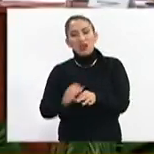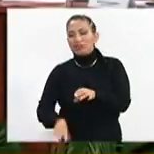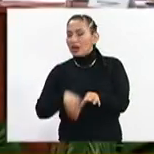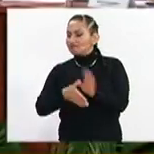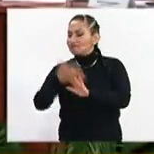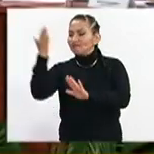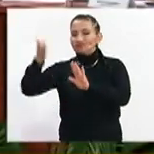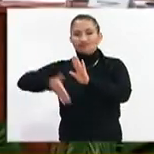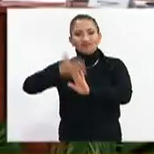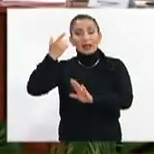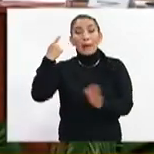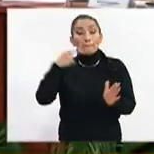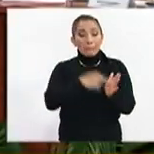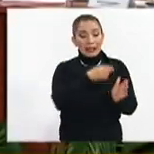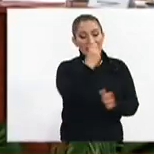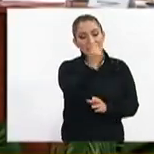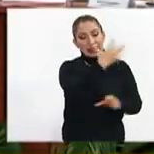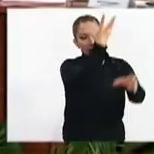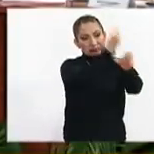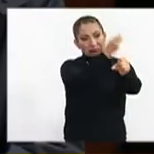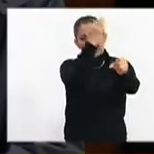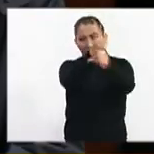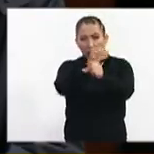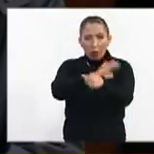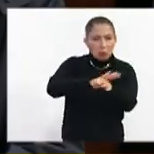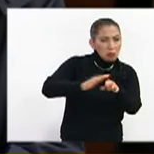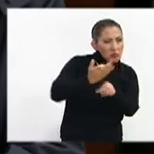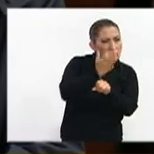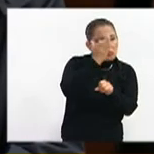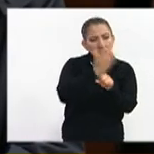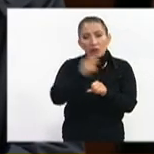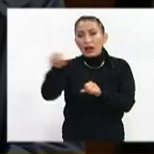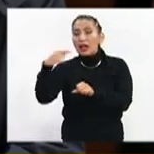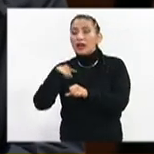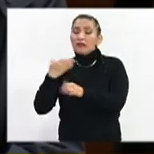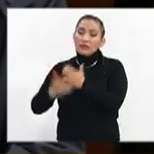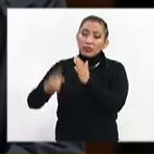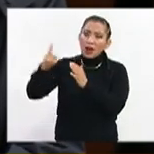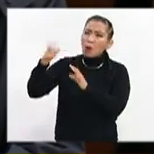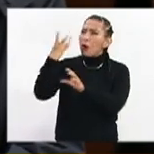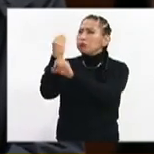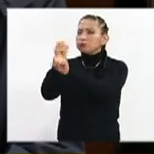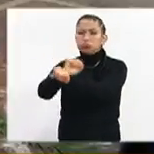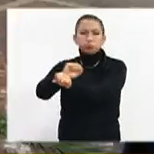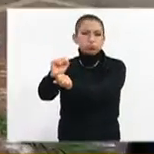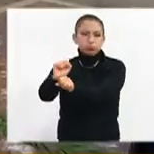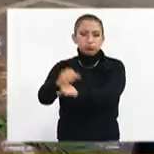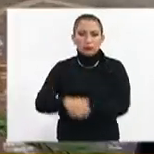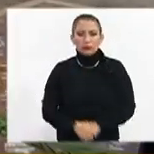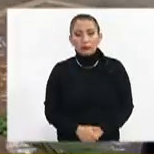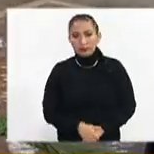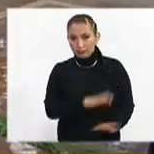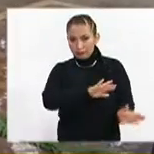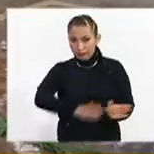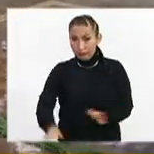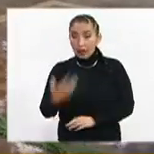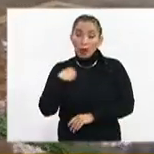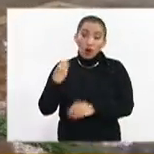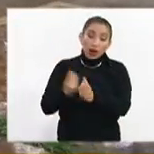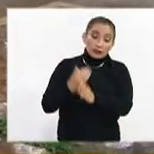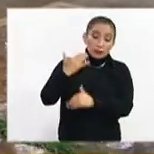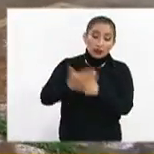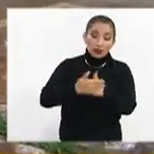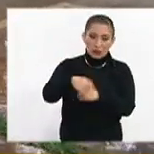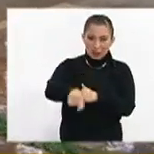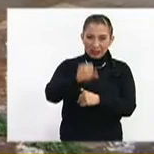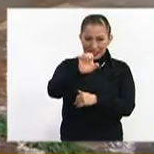manera total, 1,000 van a requerir reparaciones parciales y el resto solo necesitan reparaciones menores. Con respecto al regreso a clases,